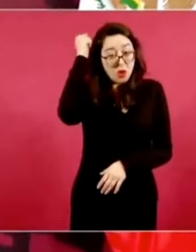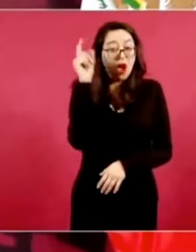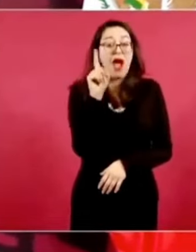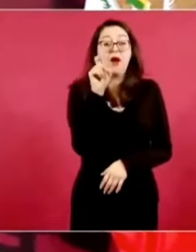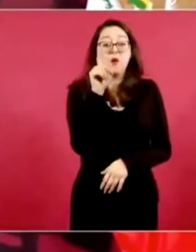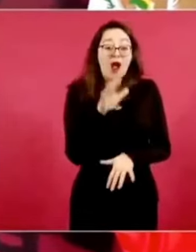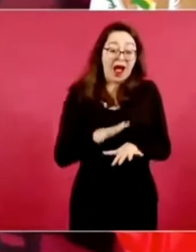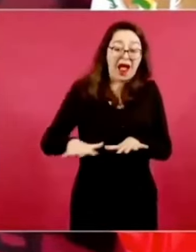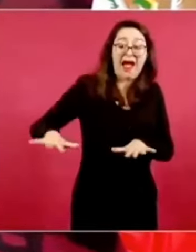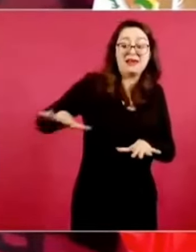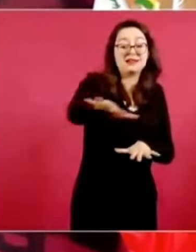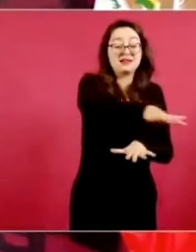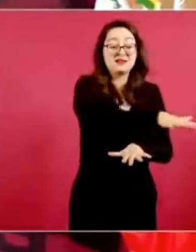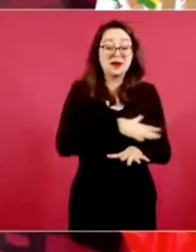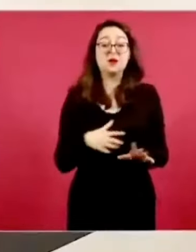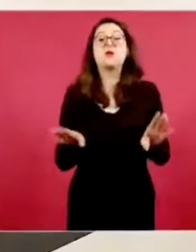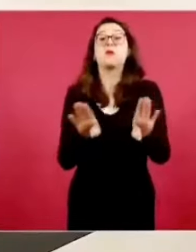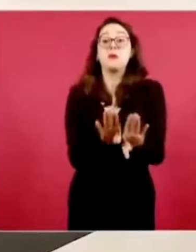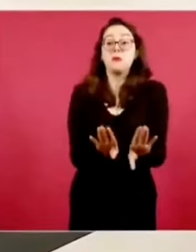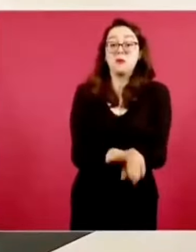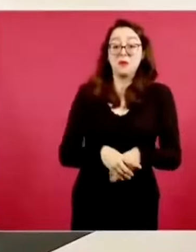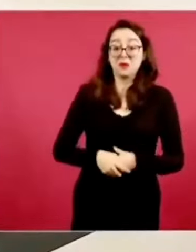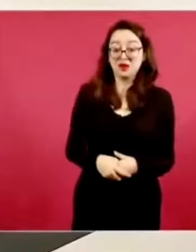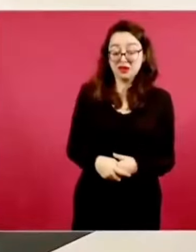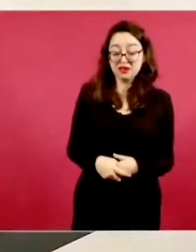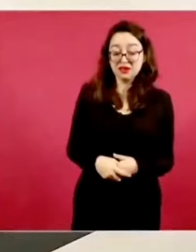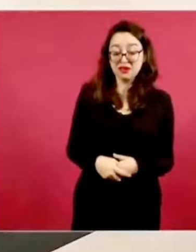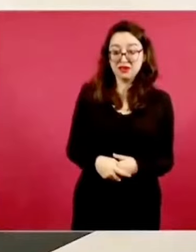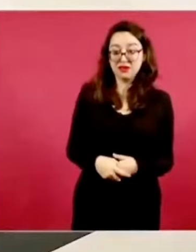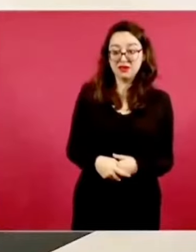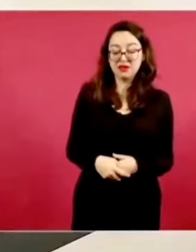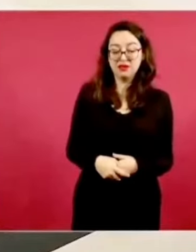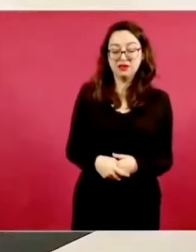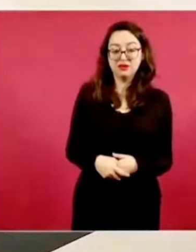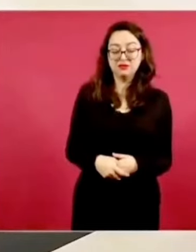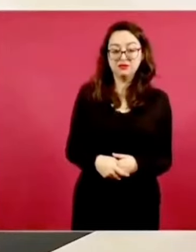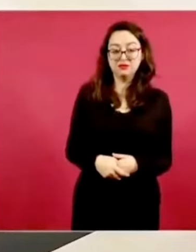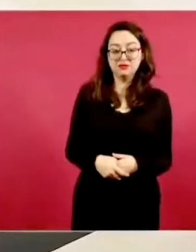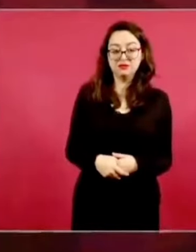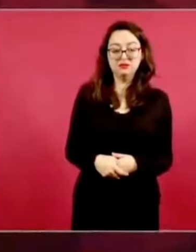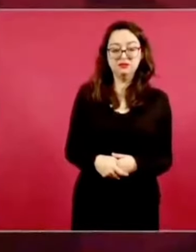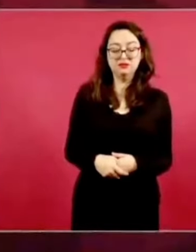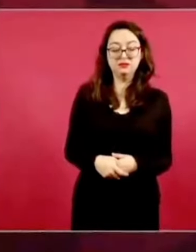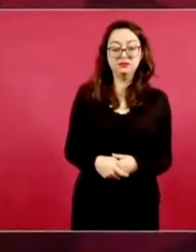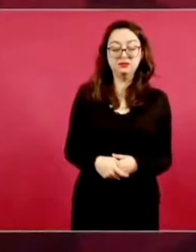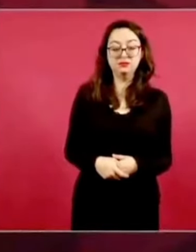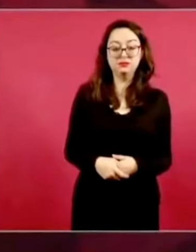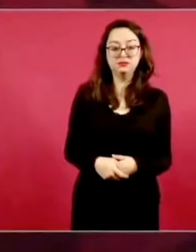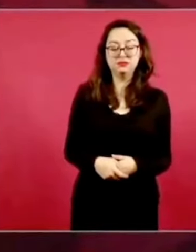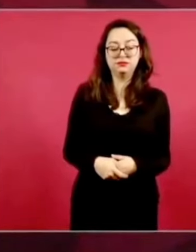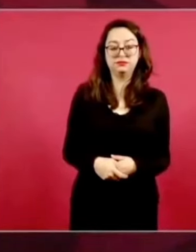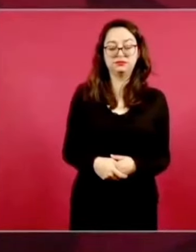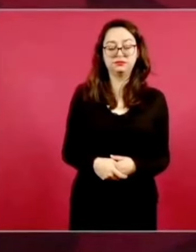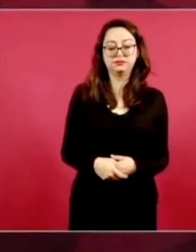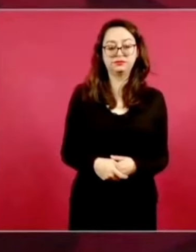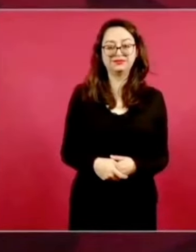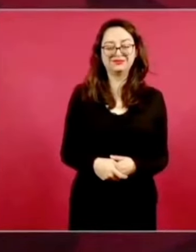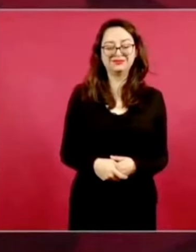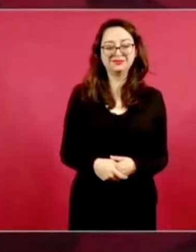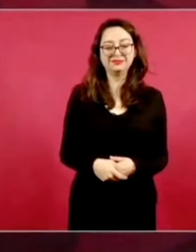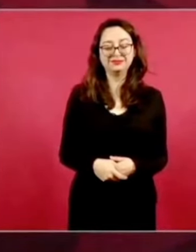la